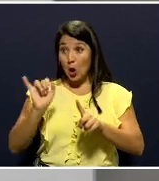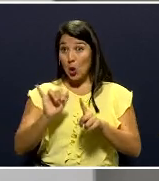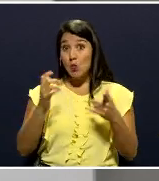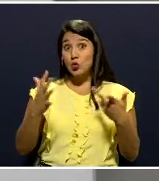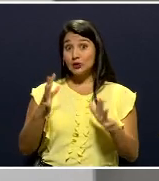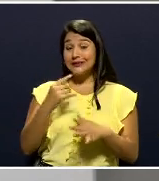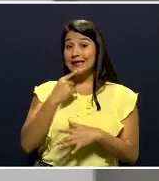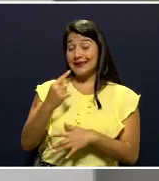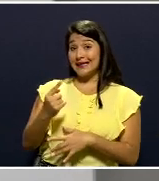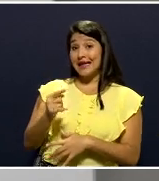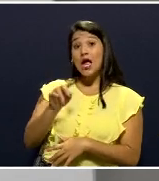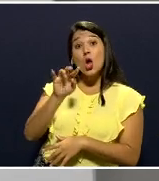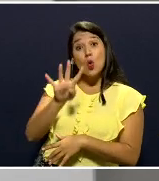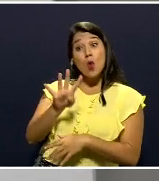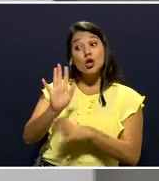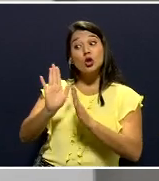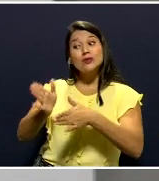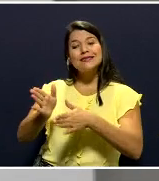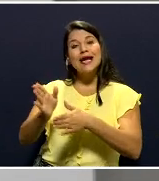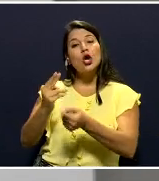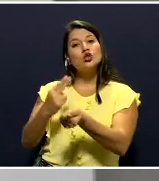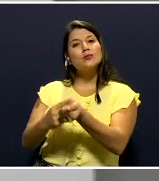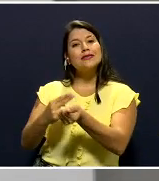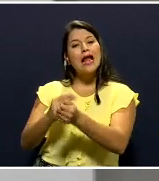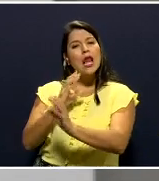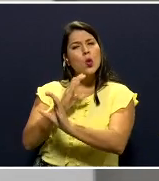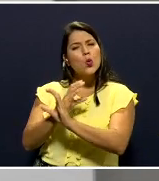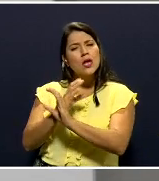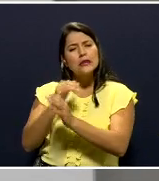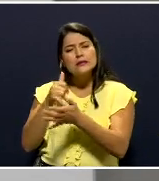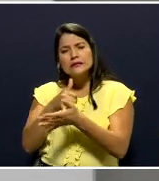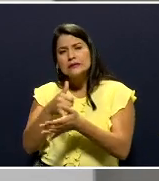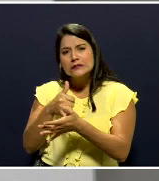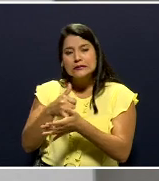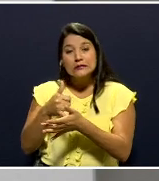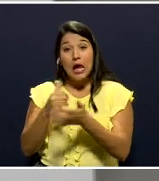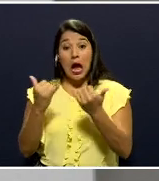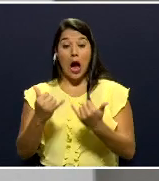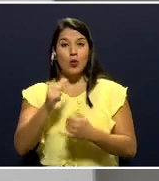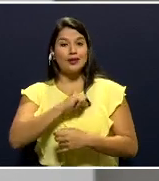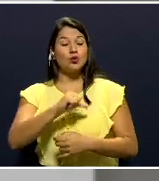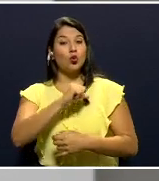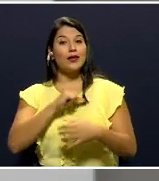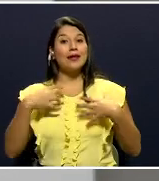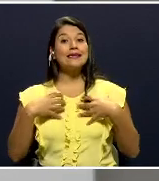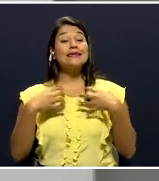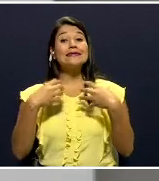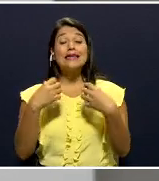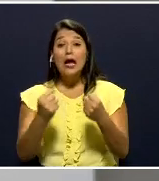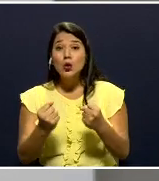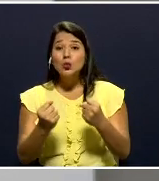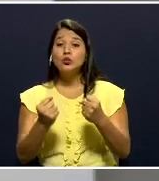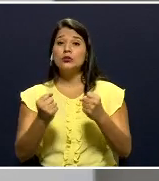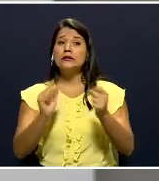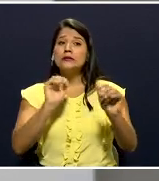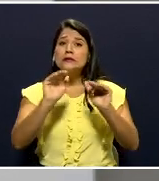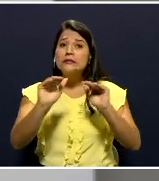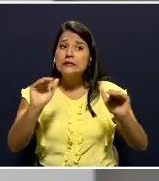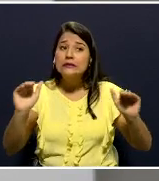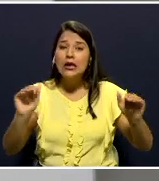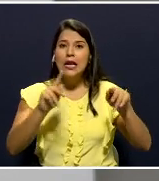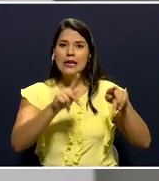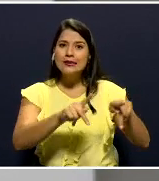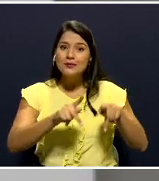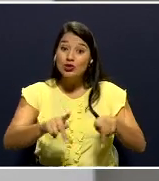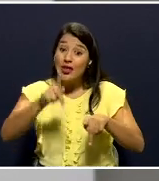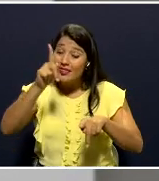estos enfermos están en cuidados intensivos. Las autoridades de salud insisten en que la población